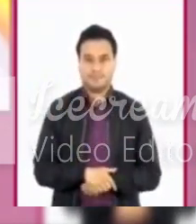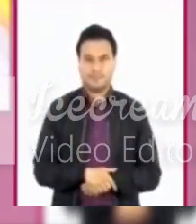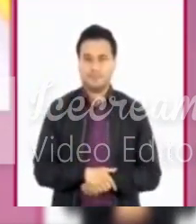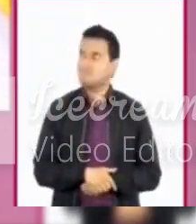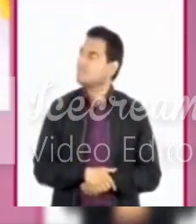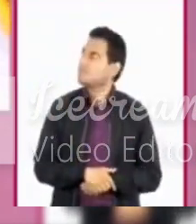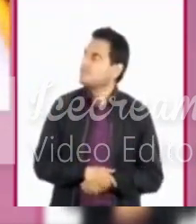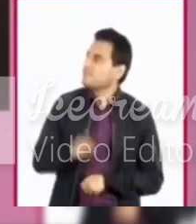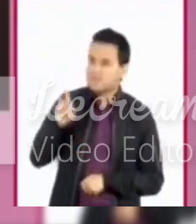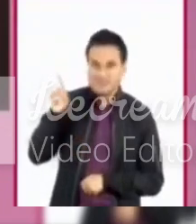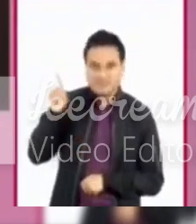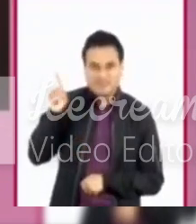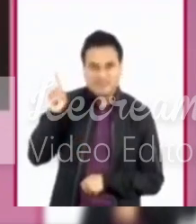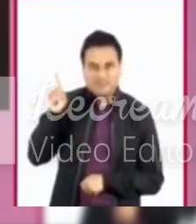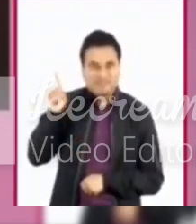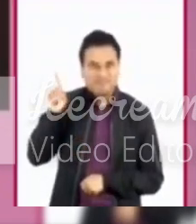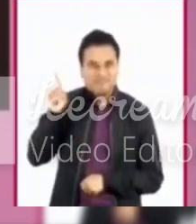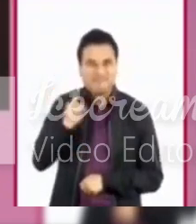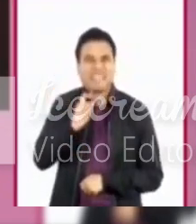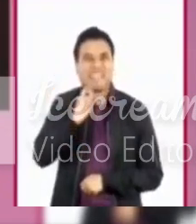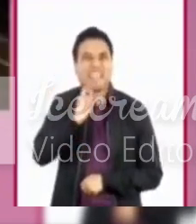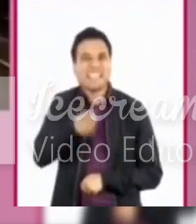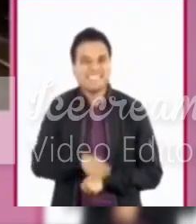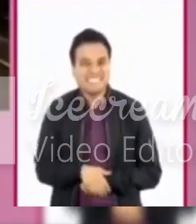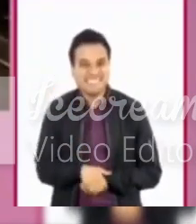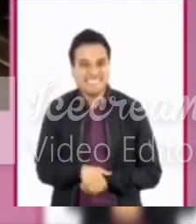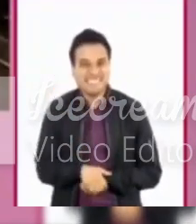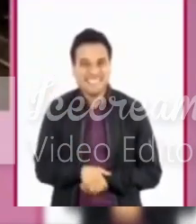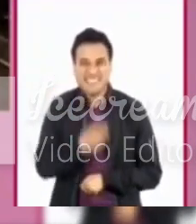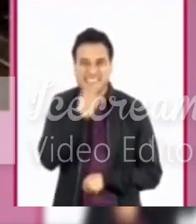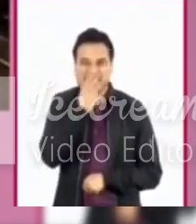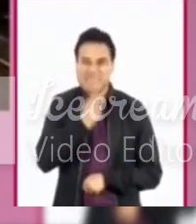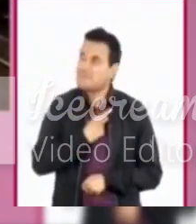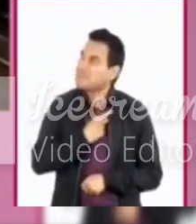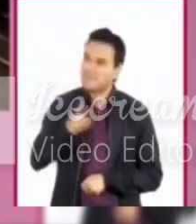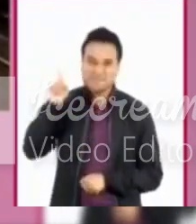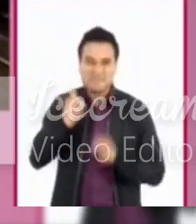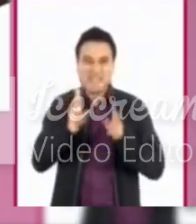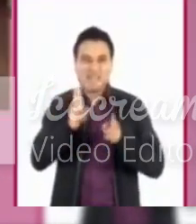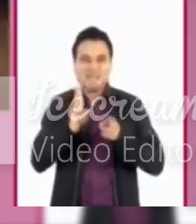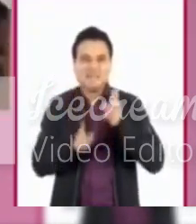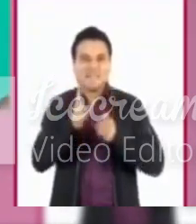¿Notas alguna diferencia? ¿Podrías decir de qué hablan?